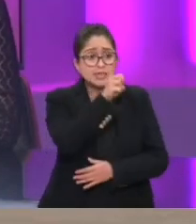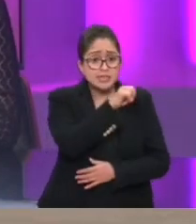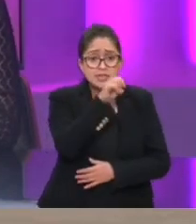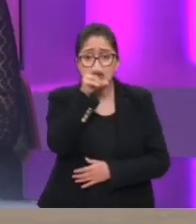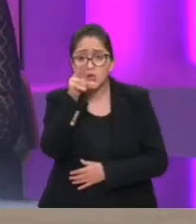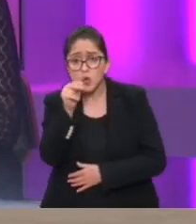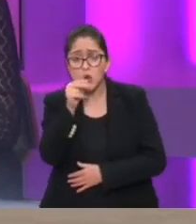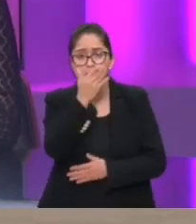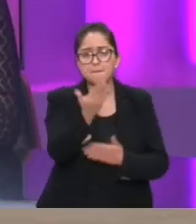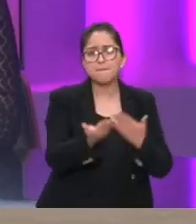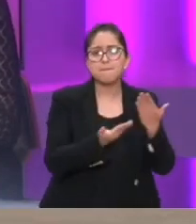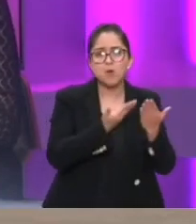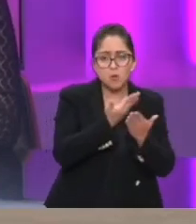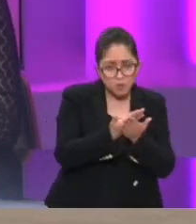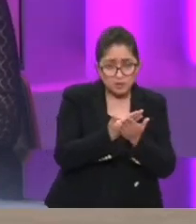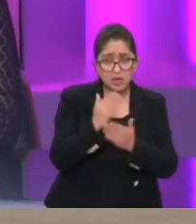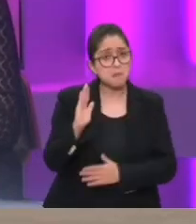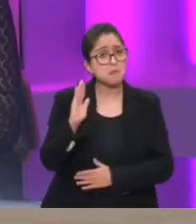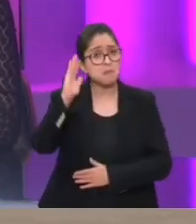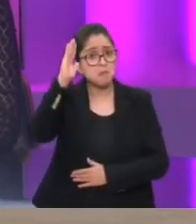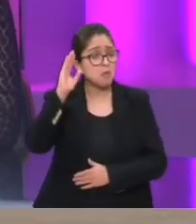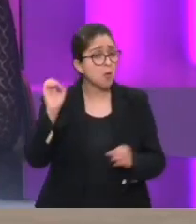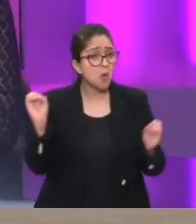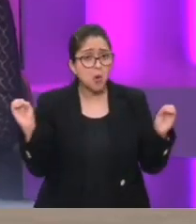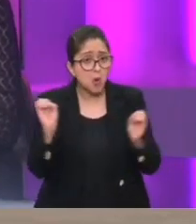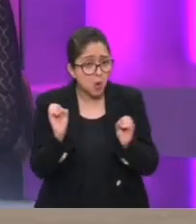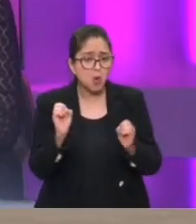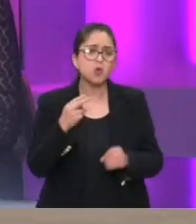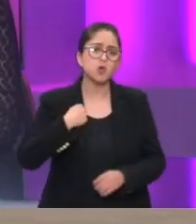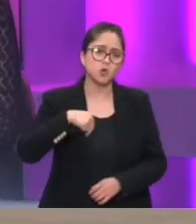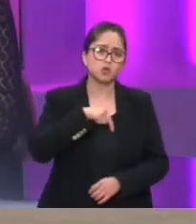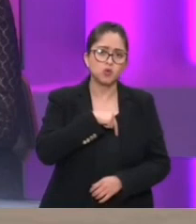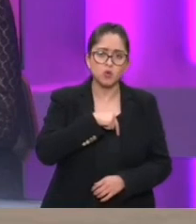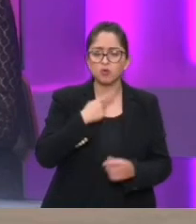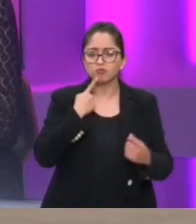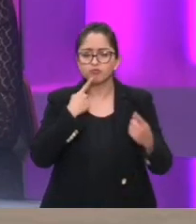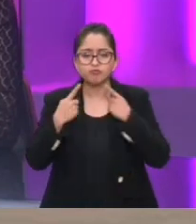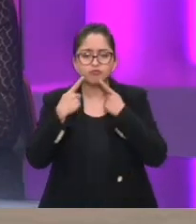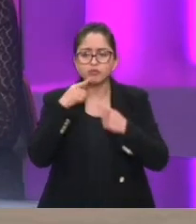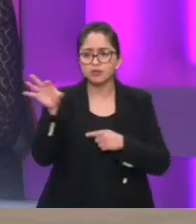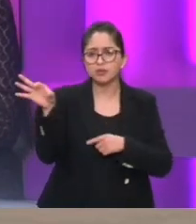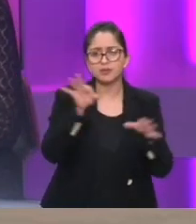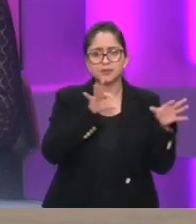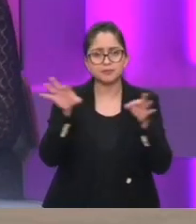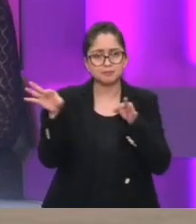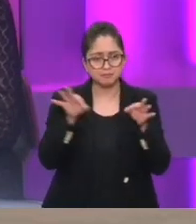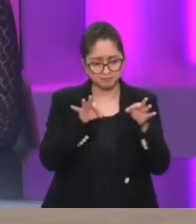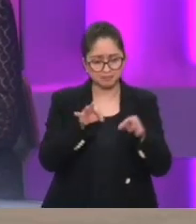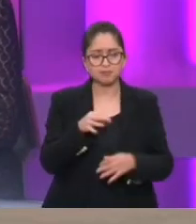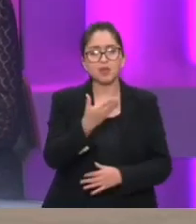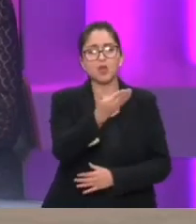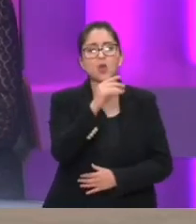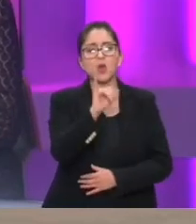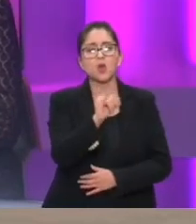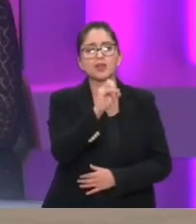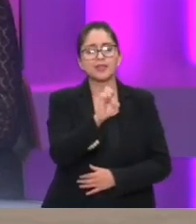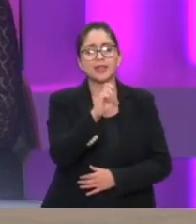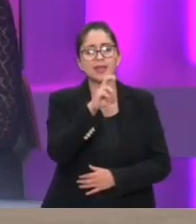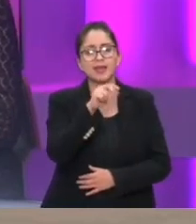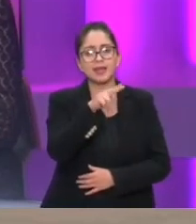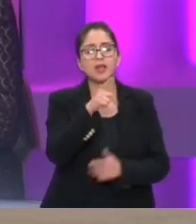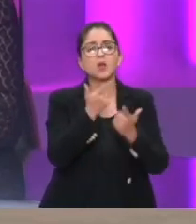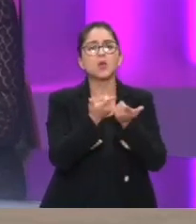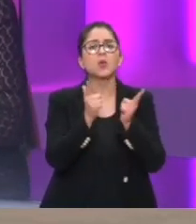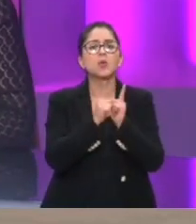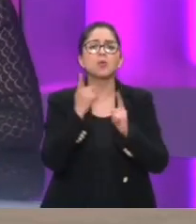propuestas, entonces lo ideal es que pidan la palabra. Si no lo hacen así, la cedemos desde la moderación. Vamos entonces con José Enrique Doher, por parte del